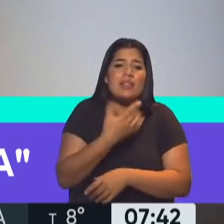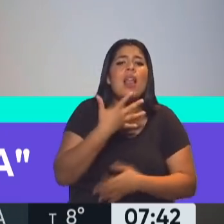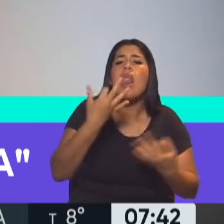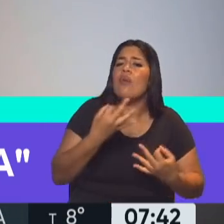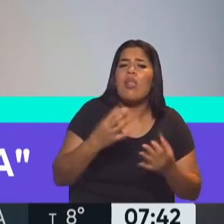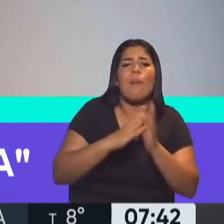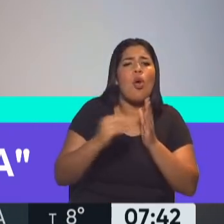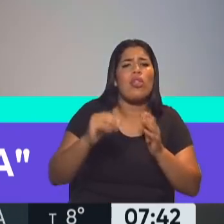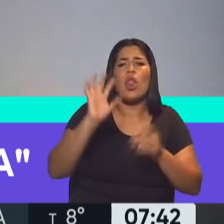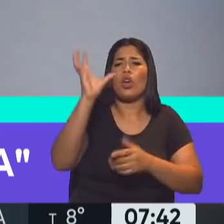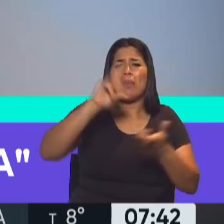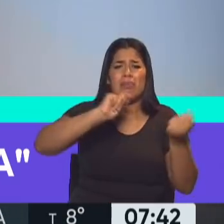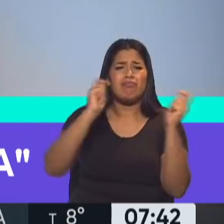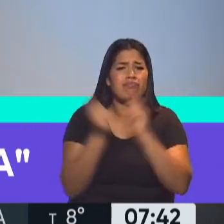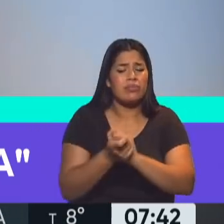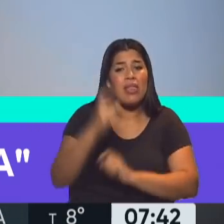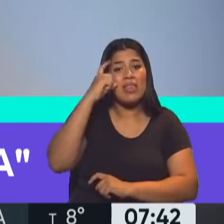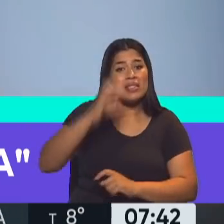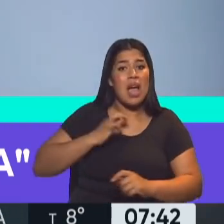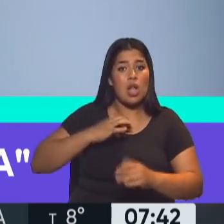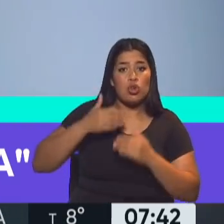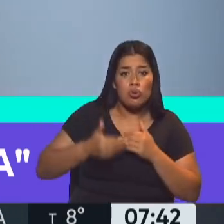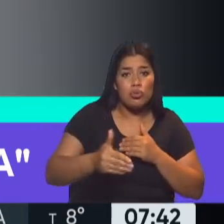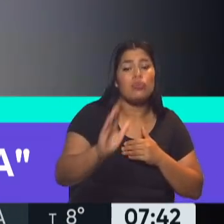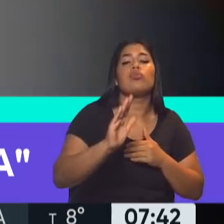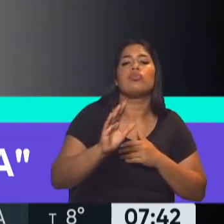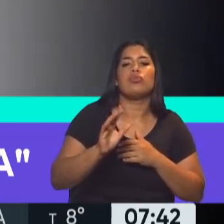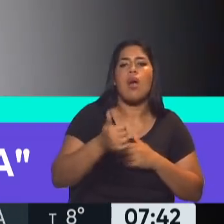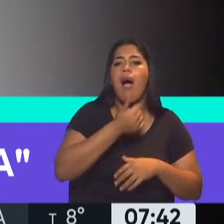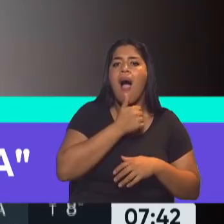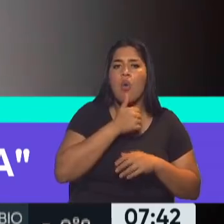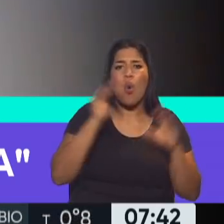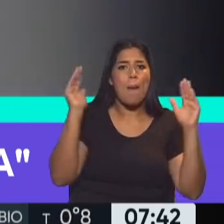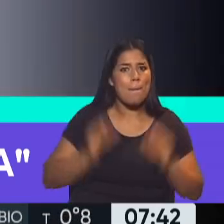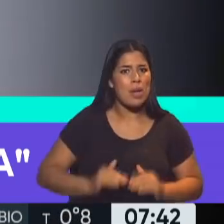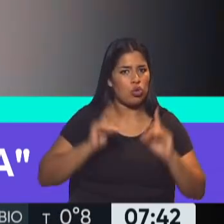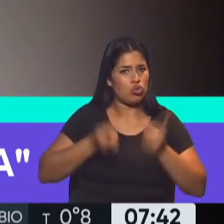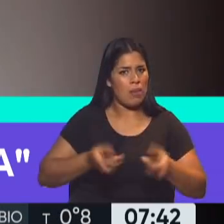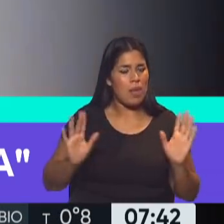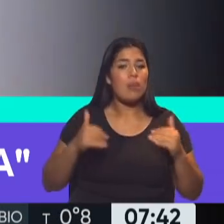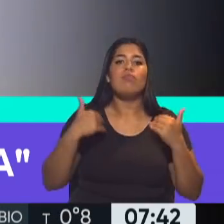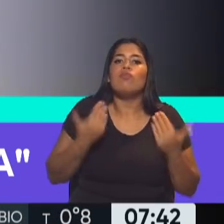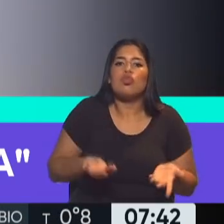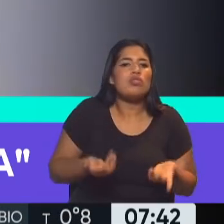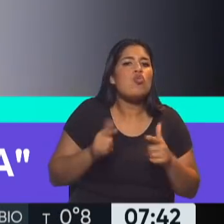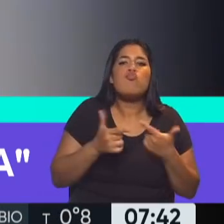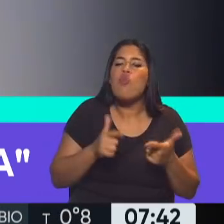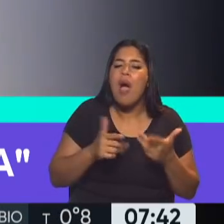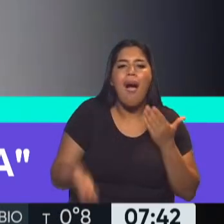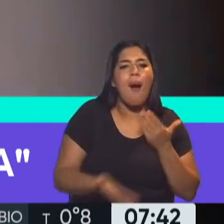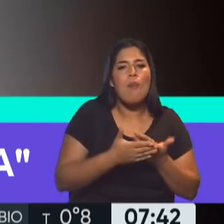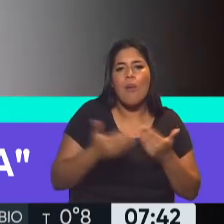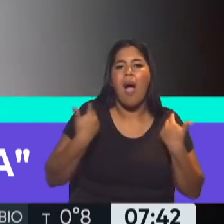que en los próximos 10 años, además, el caudal va a bajar un 30 o un 40%. Por eso dicen que tampoco hay una licencia ambiental para este proyecto